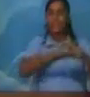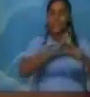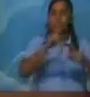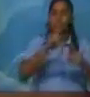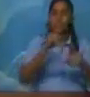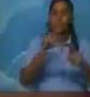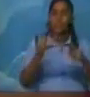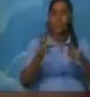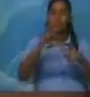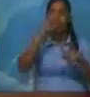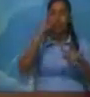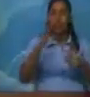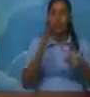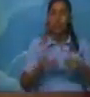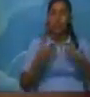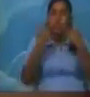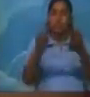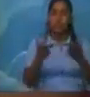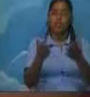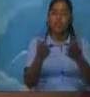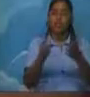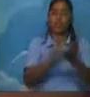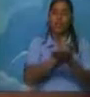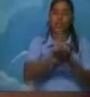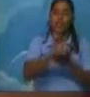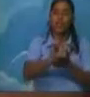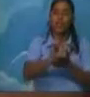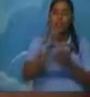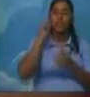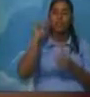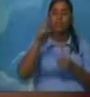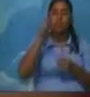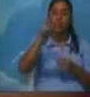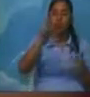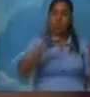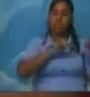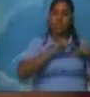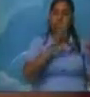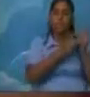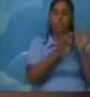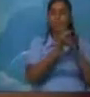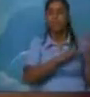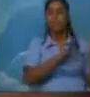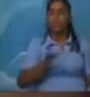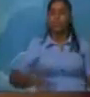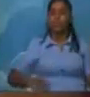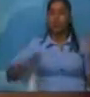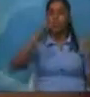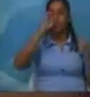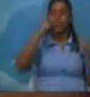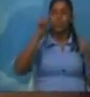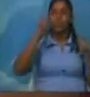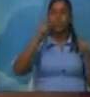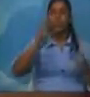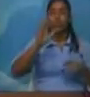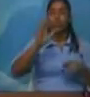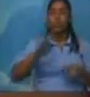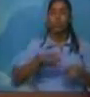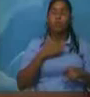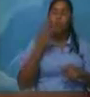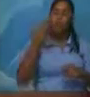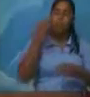obstante Dios promete un paraíso eterno si usted acepta a Jesucristo Dios a usted lo puede